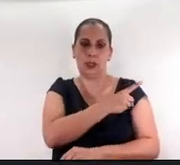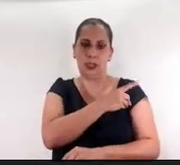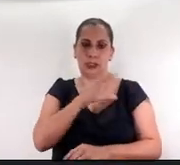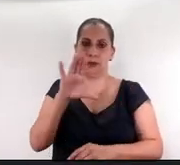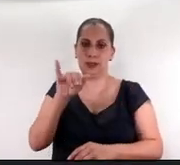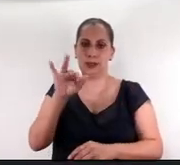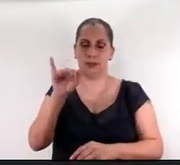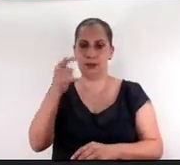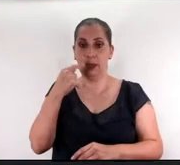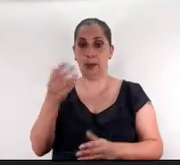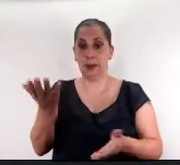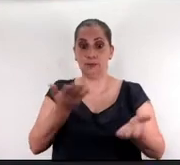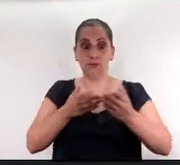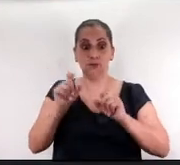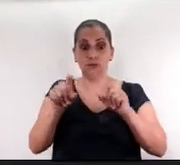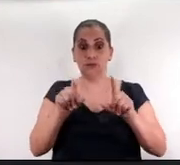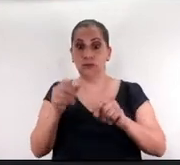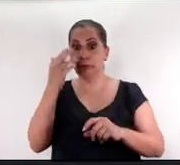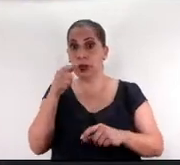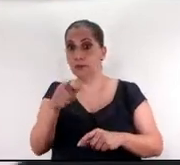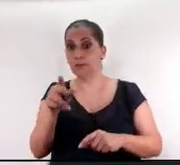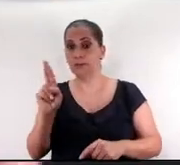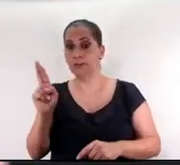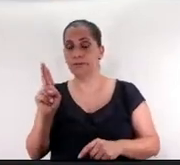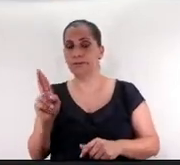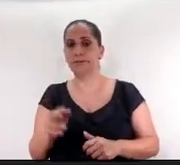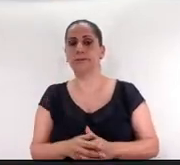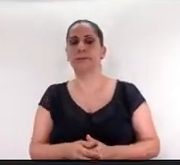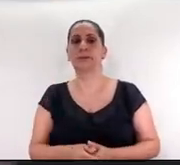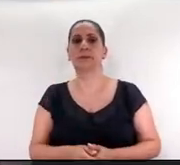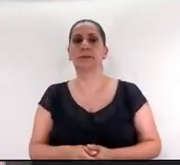compartirnos estas consultas para don Rodolfo.